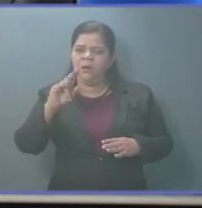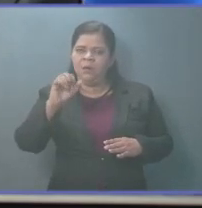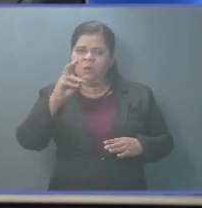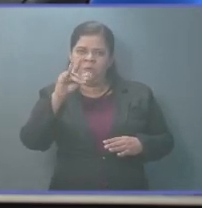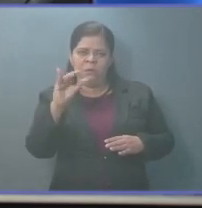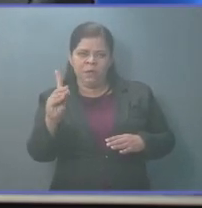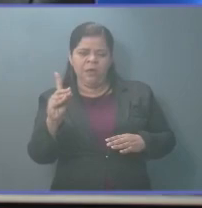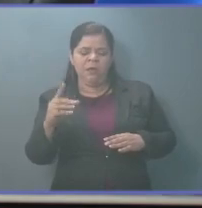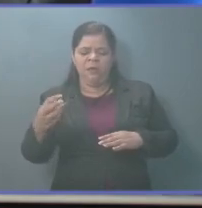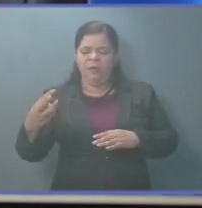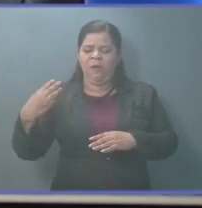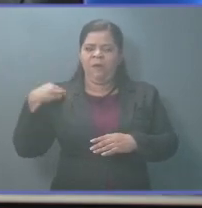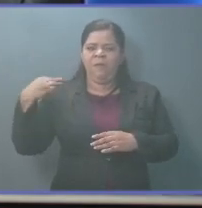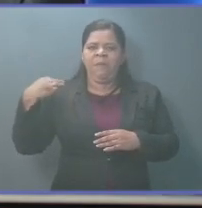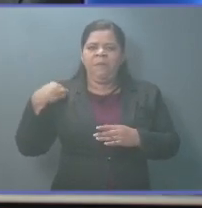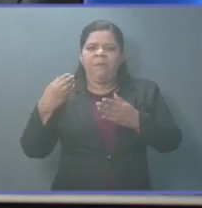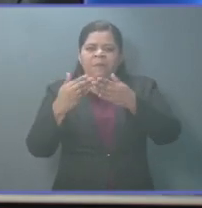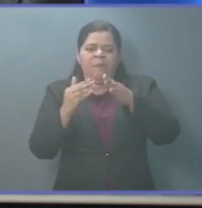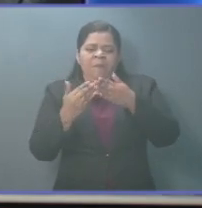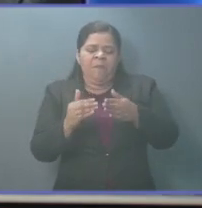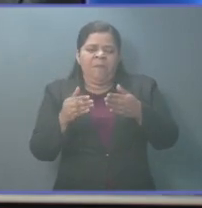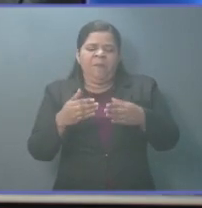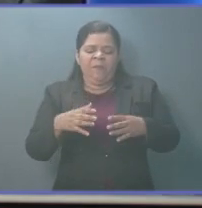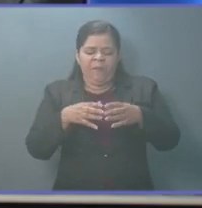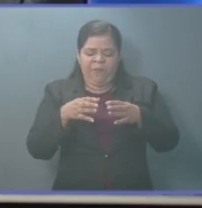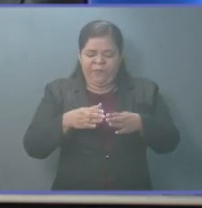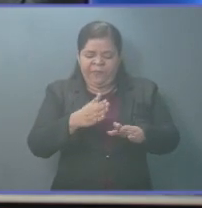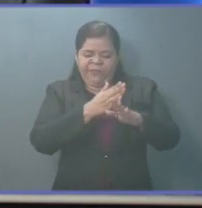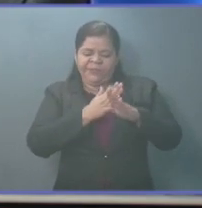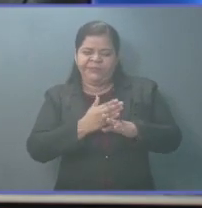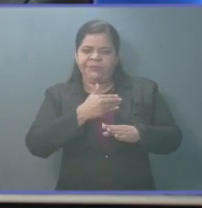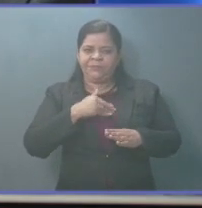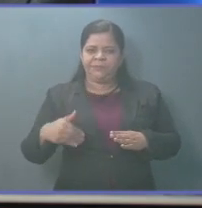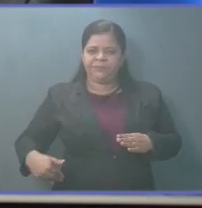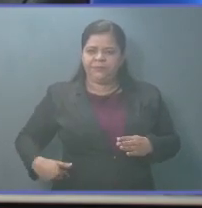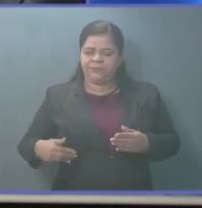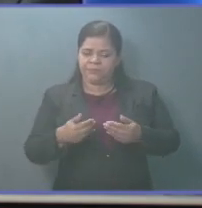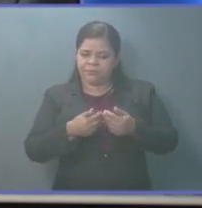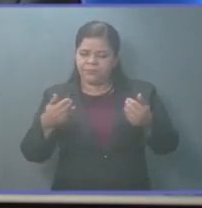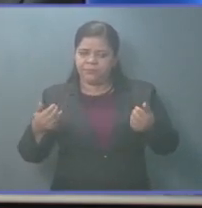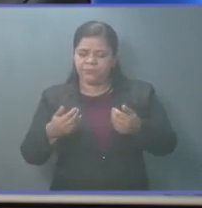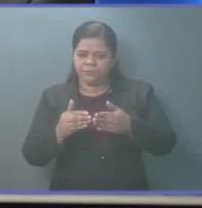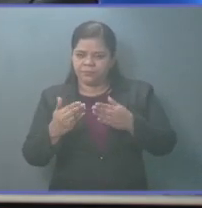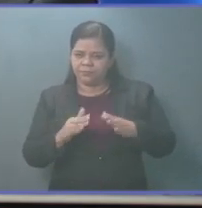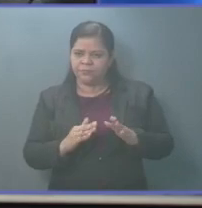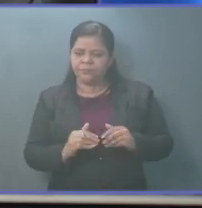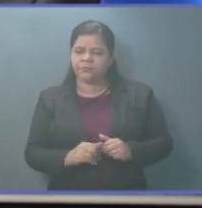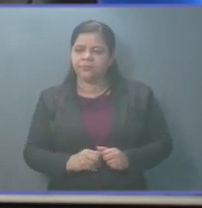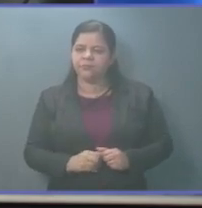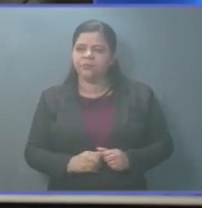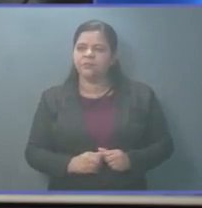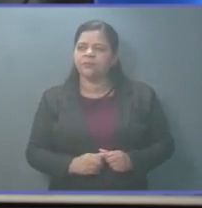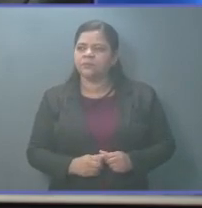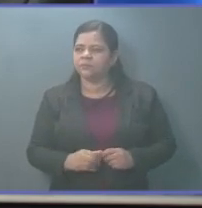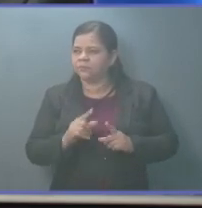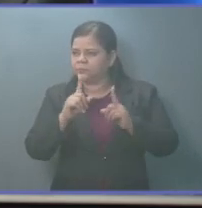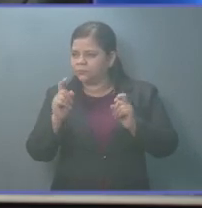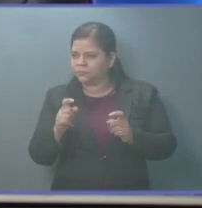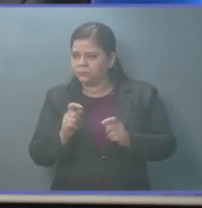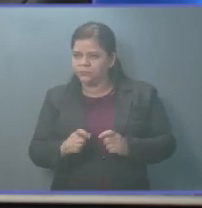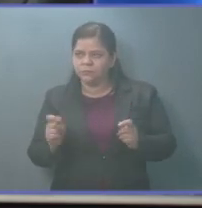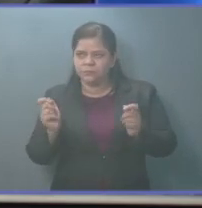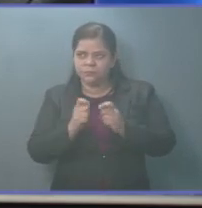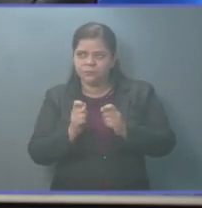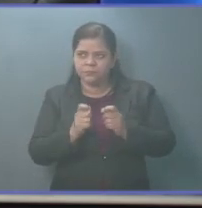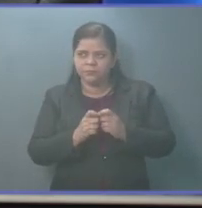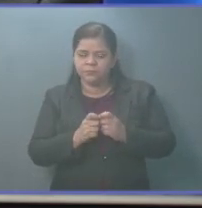militares distintas al batallón presidencial al Estado Mayor Presidencial? Como es una pregunta compuesta, pero es una